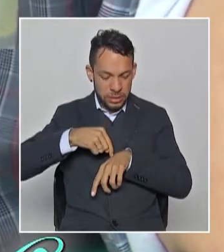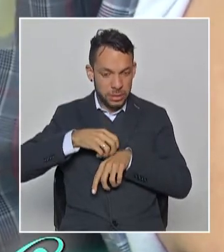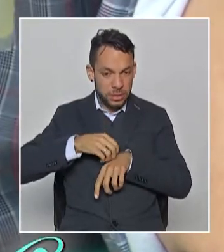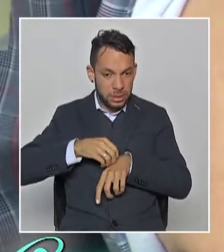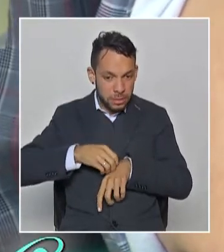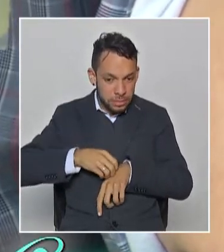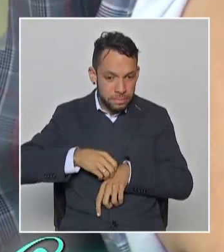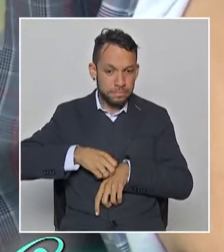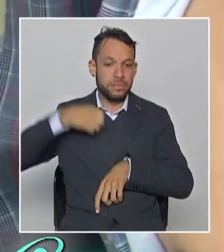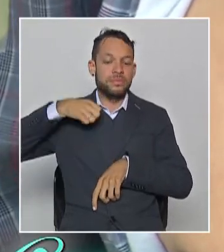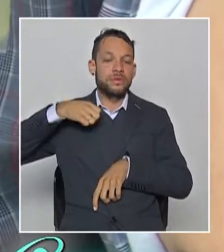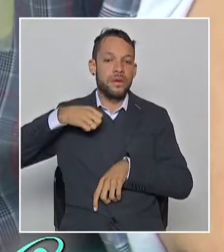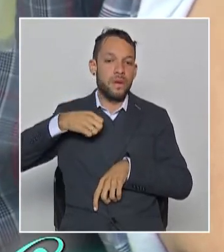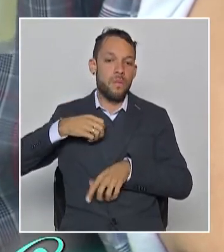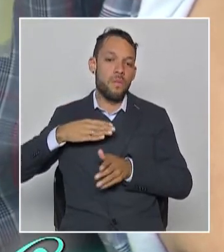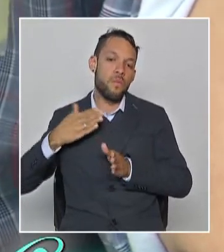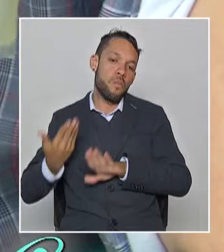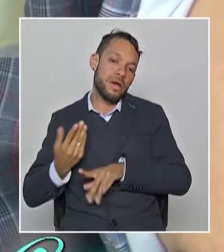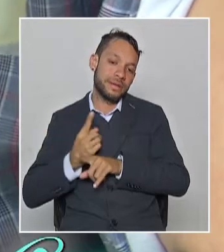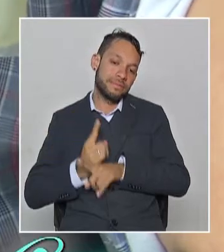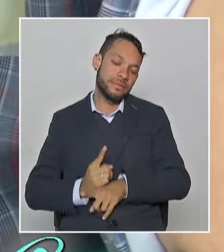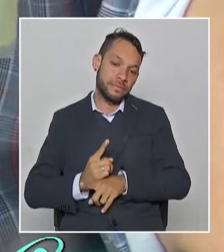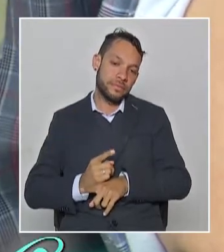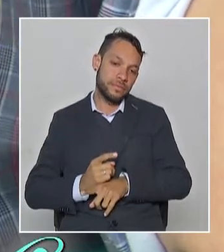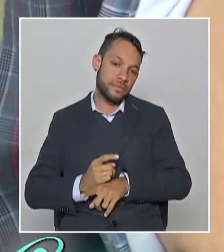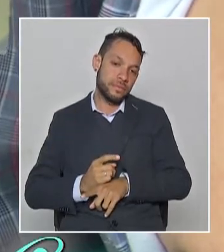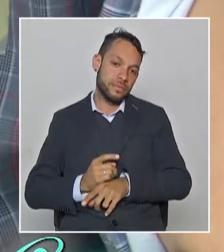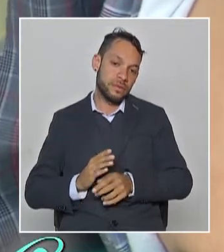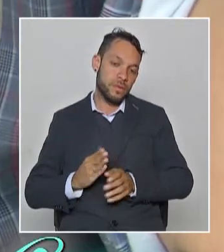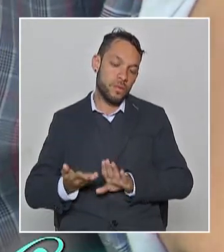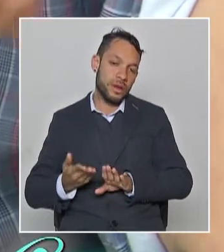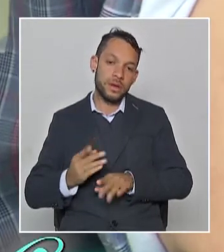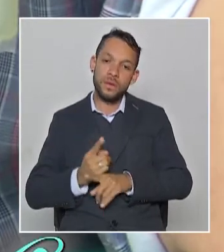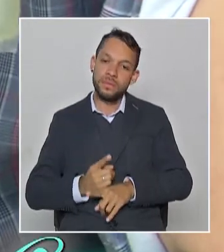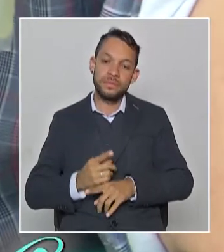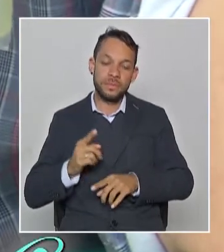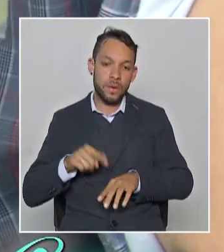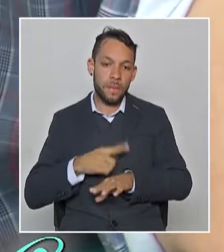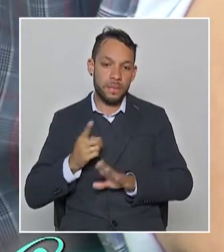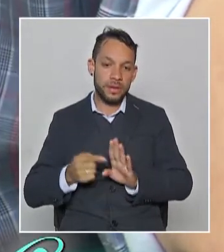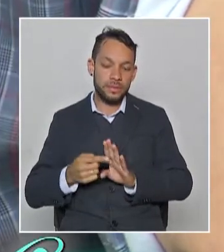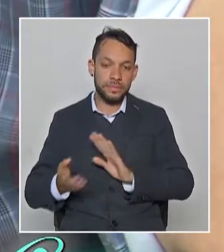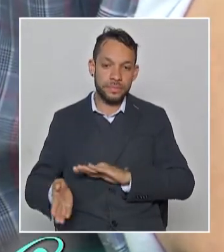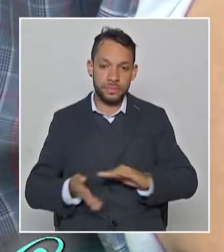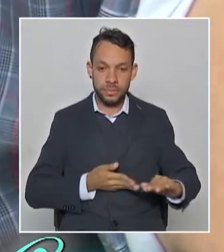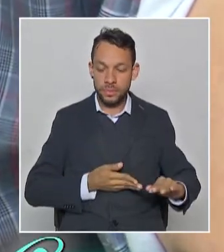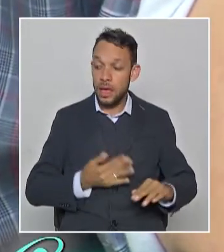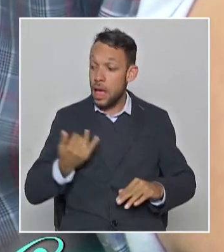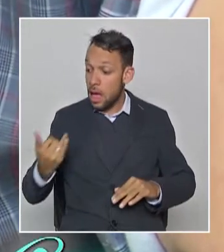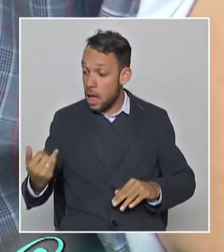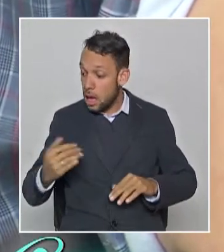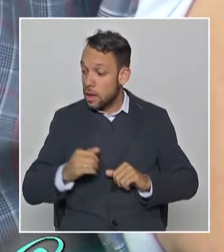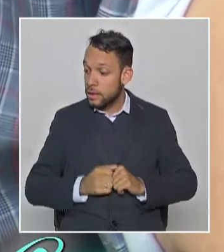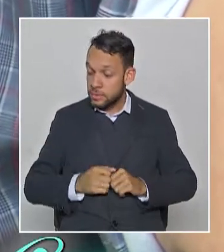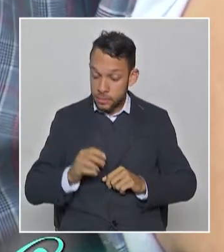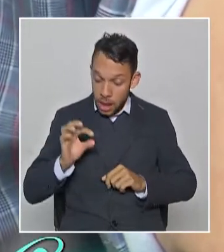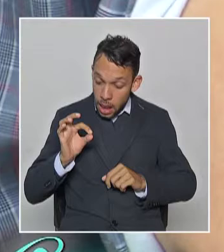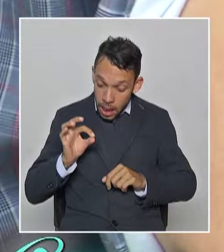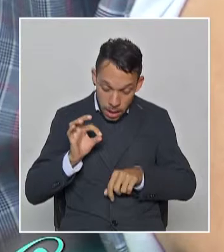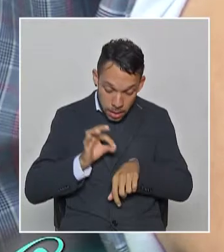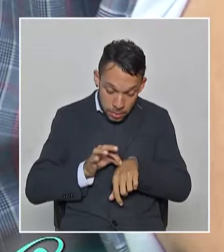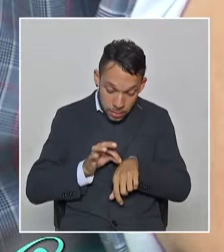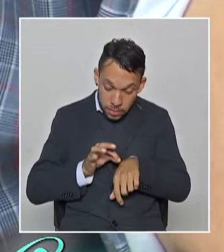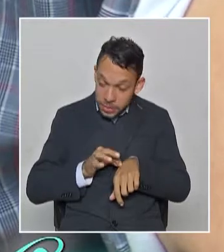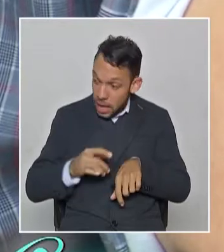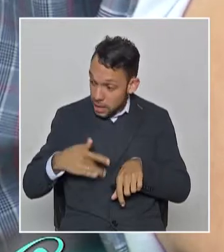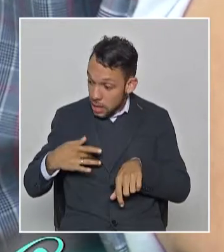áspera, ella pica e inocula ahí mismo inmediatamente la pitoxina. Ahí se está moviendo ese aguijón. ¿Usted siente algo,